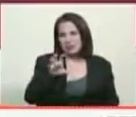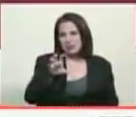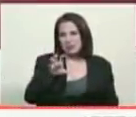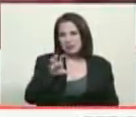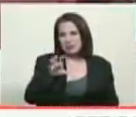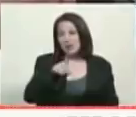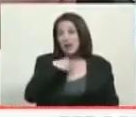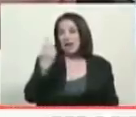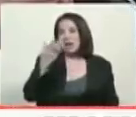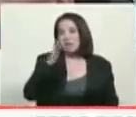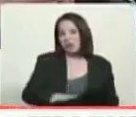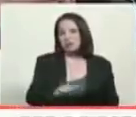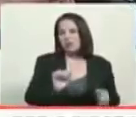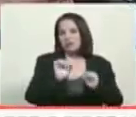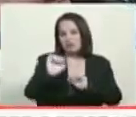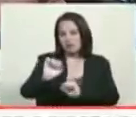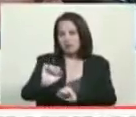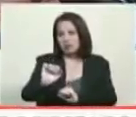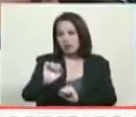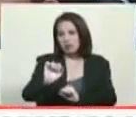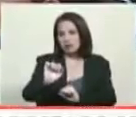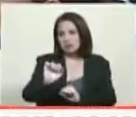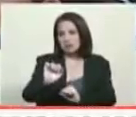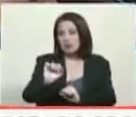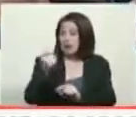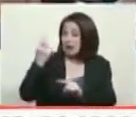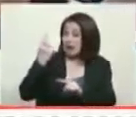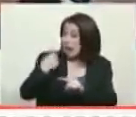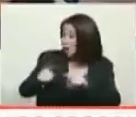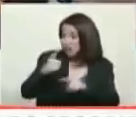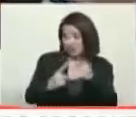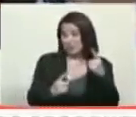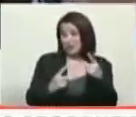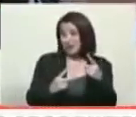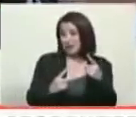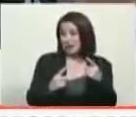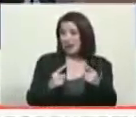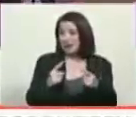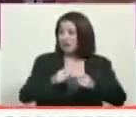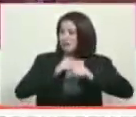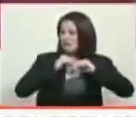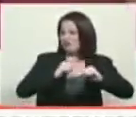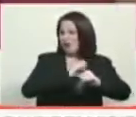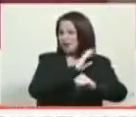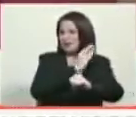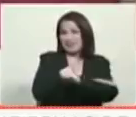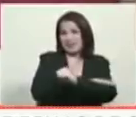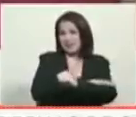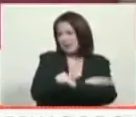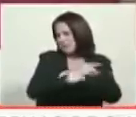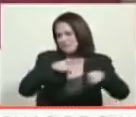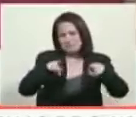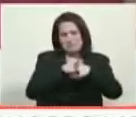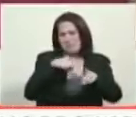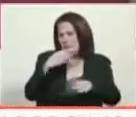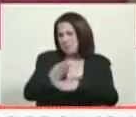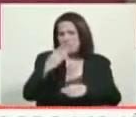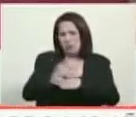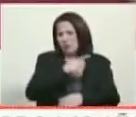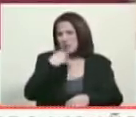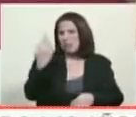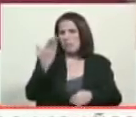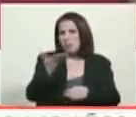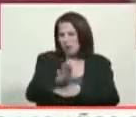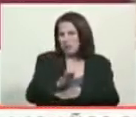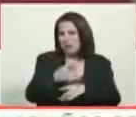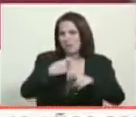ha muerto defendiéndola. La otra mitad está dispuesta a correr la misma suerte que